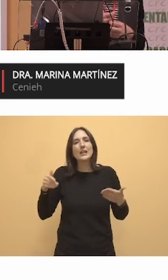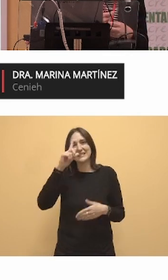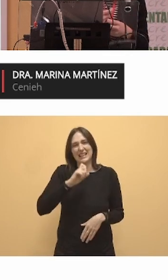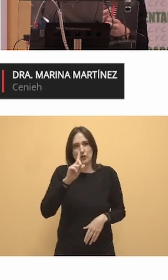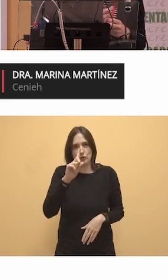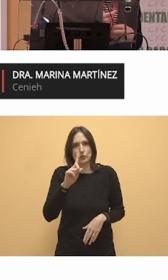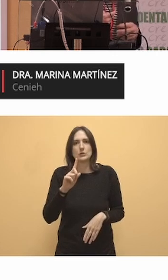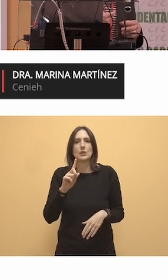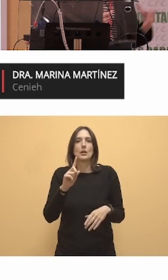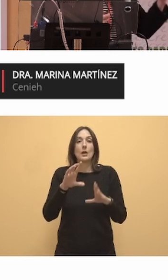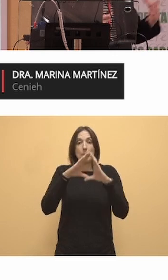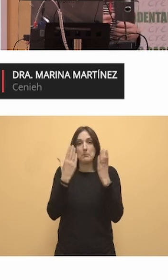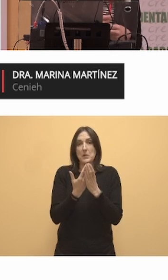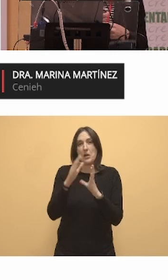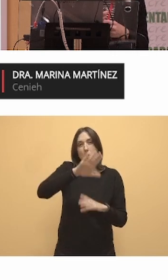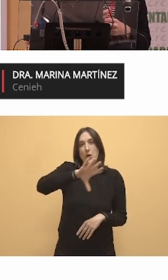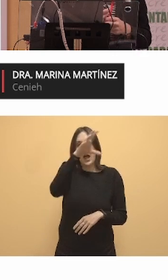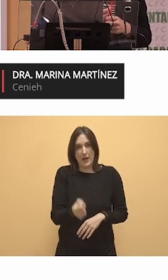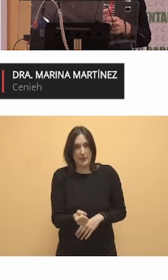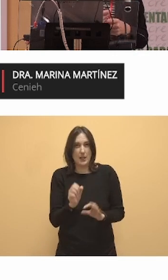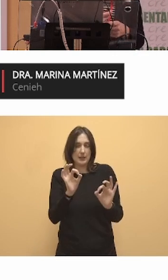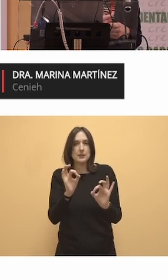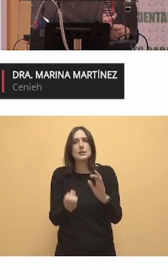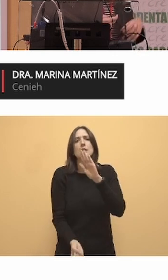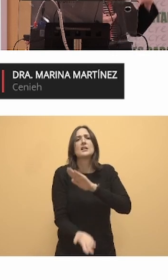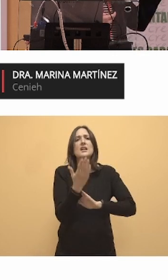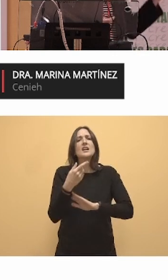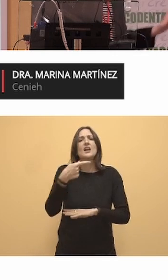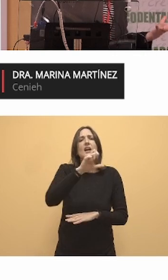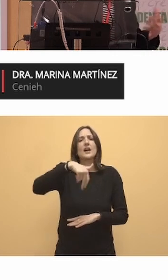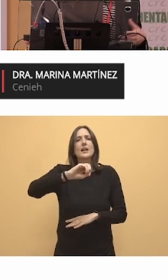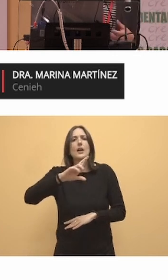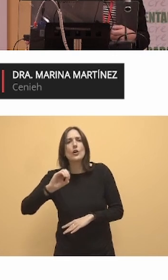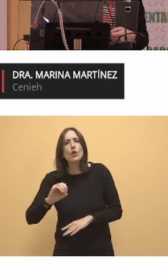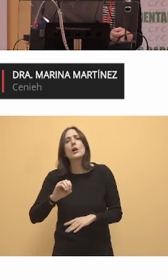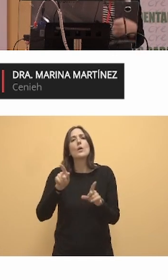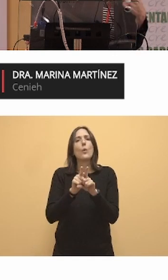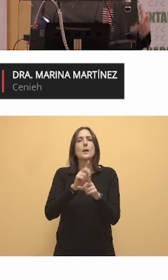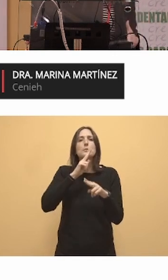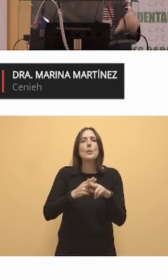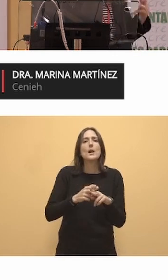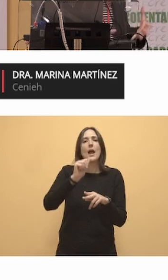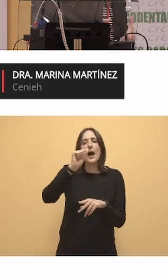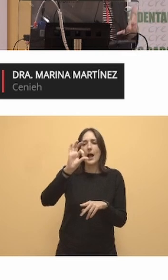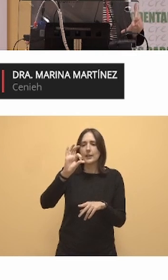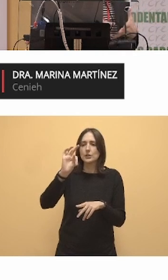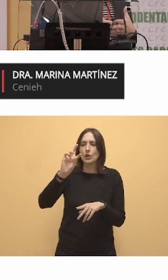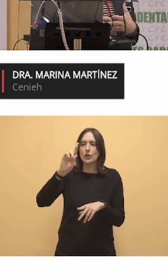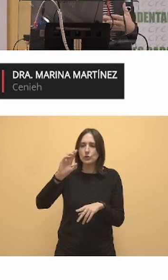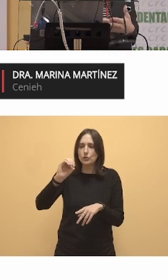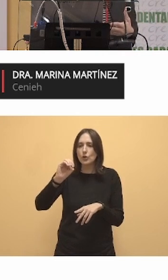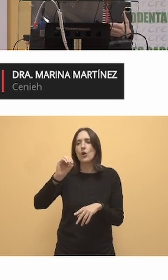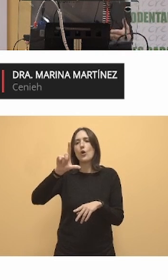apareció en el planeta, en África en concreto, un género conocido como Australopithecus. Los Australopithecus